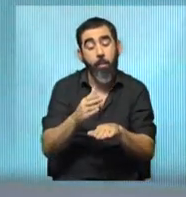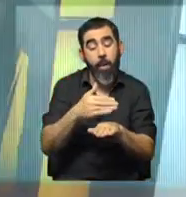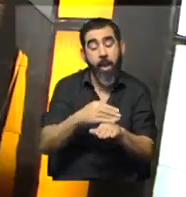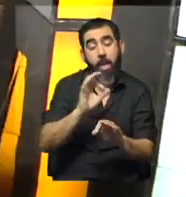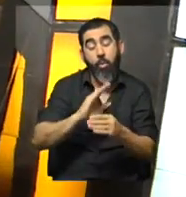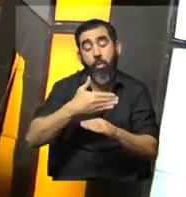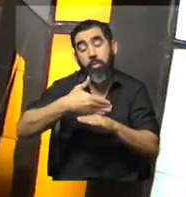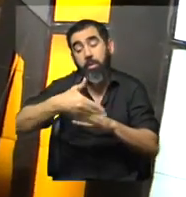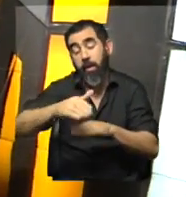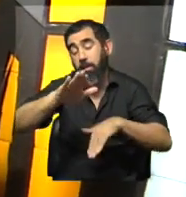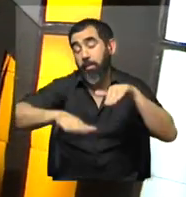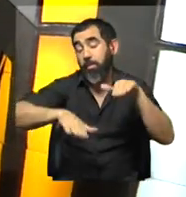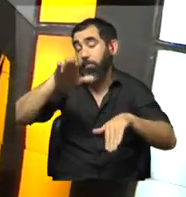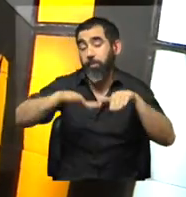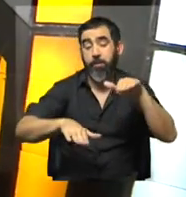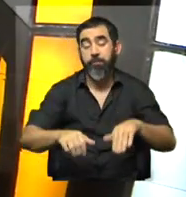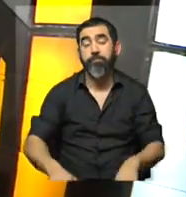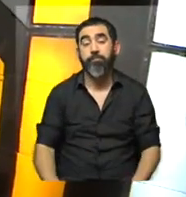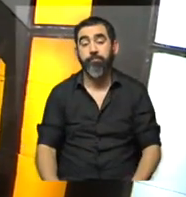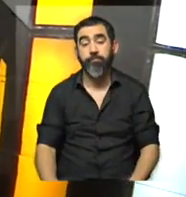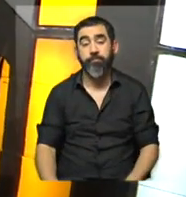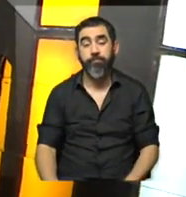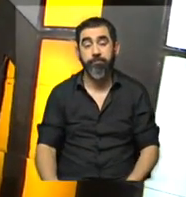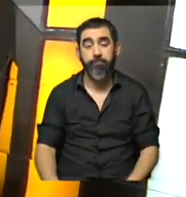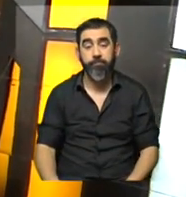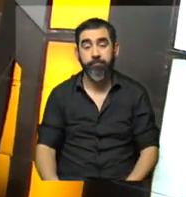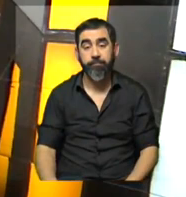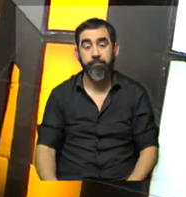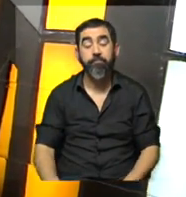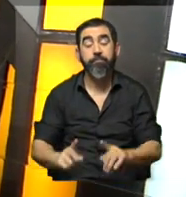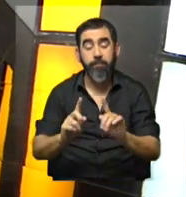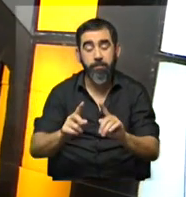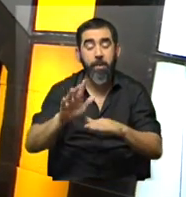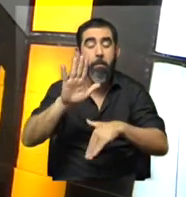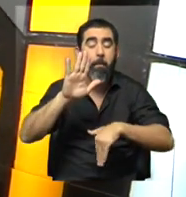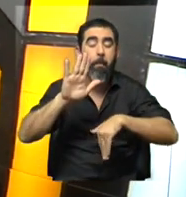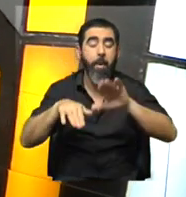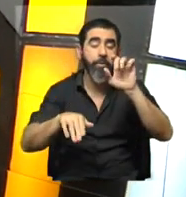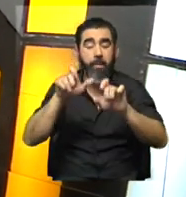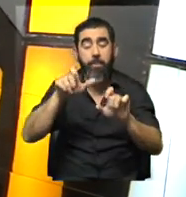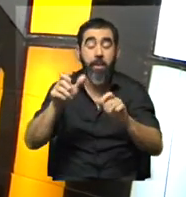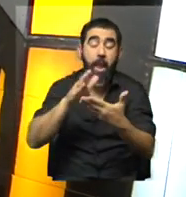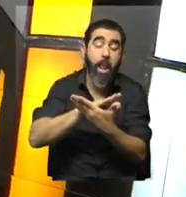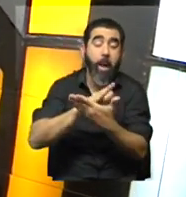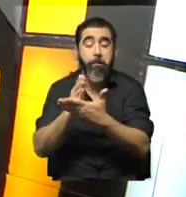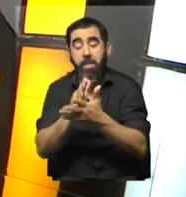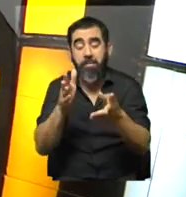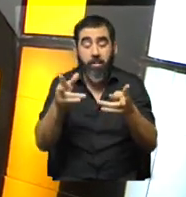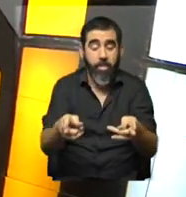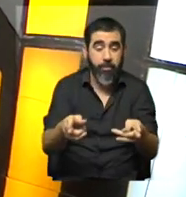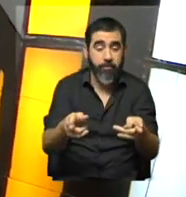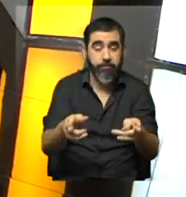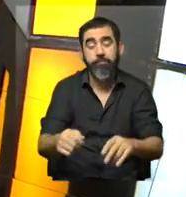muy tardíos, y con una como mayoría de personas intermedias, y